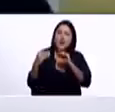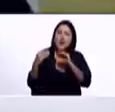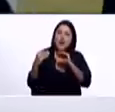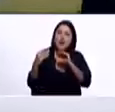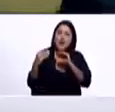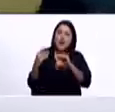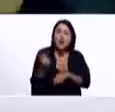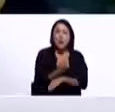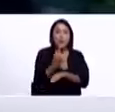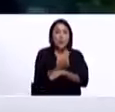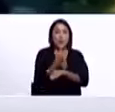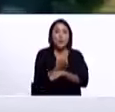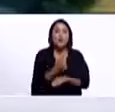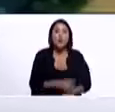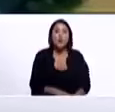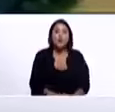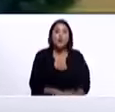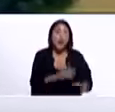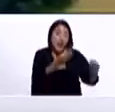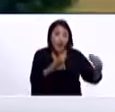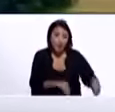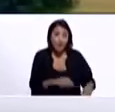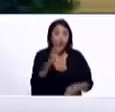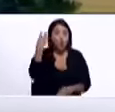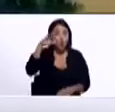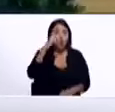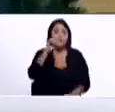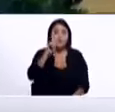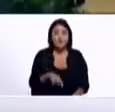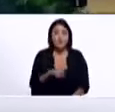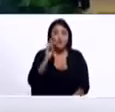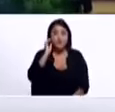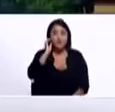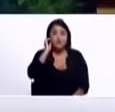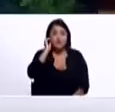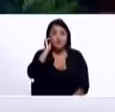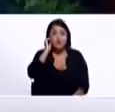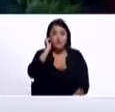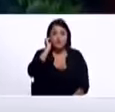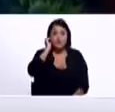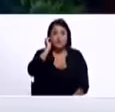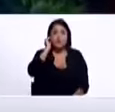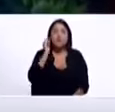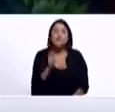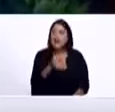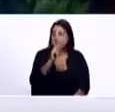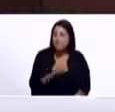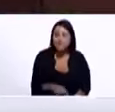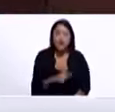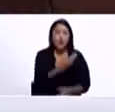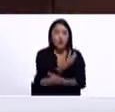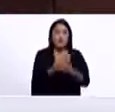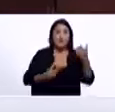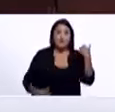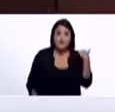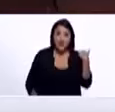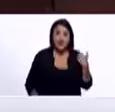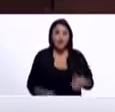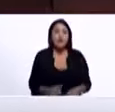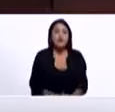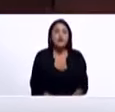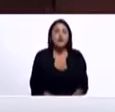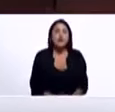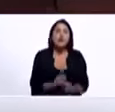avances que tenemos con Colombia ahora en esta nueva etapa. Estuvimos hablando con la presidenta Xiomara Castro de Honduras,